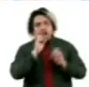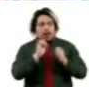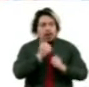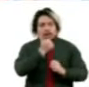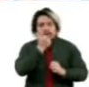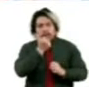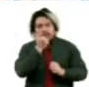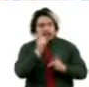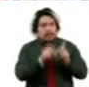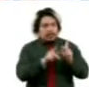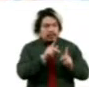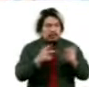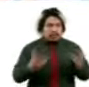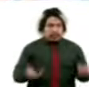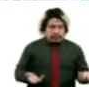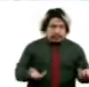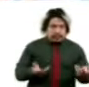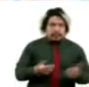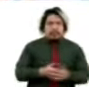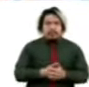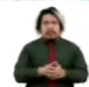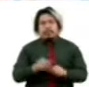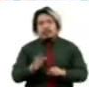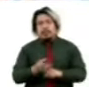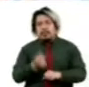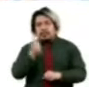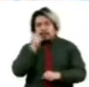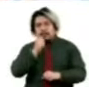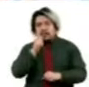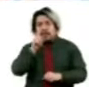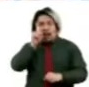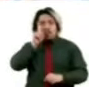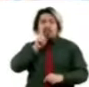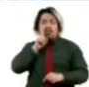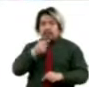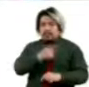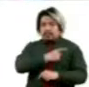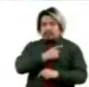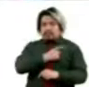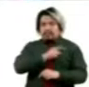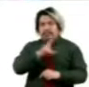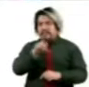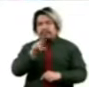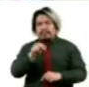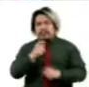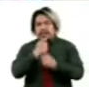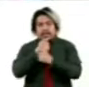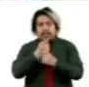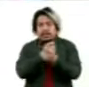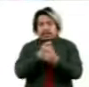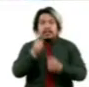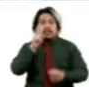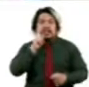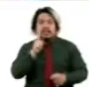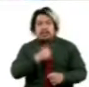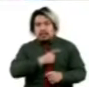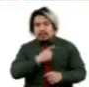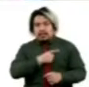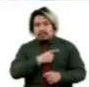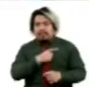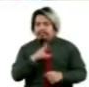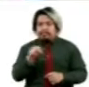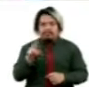nosotros, porque para eso estamos. Porque las mujeres no están solas en esta ciudad, porque las niñas no están solas en esta